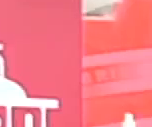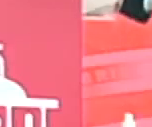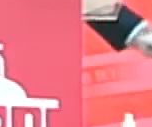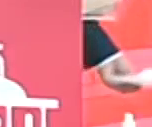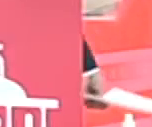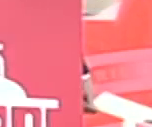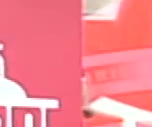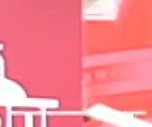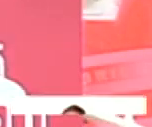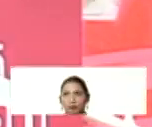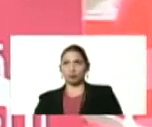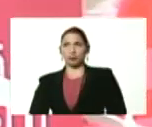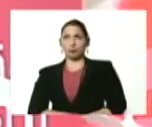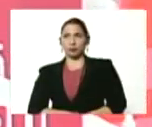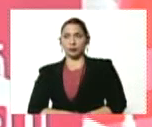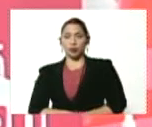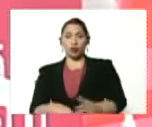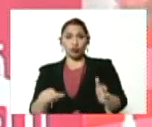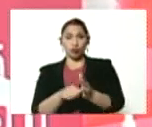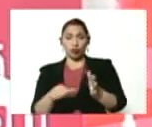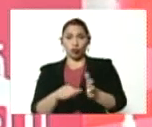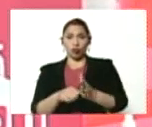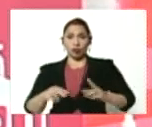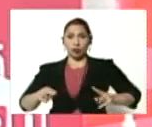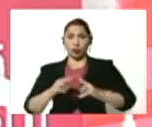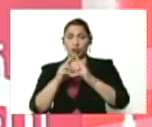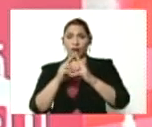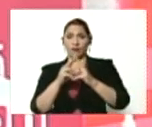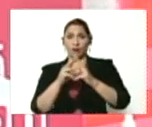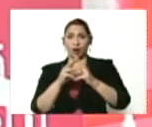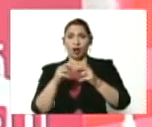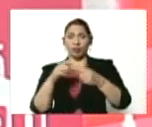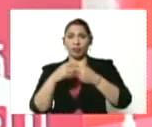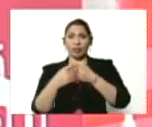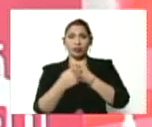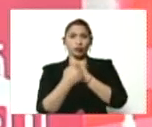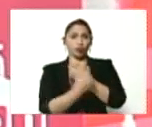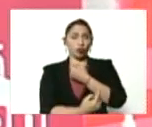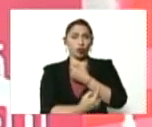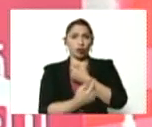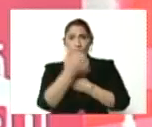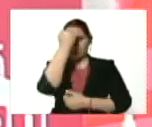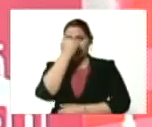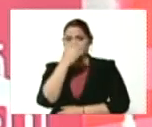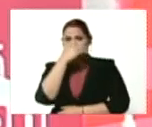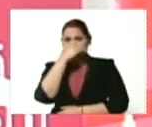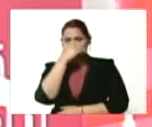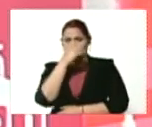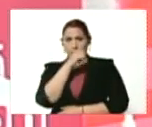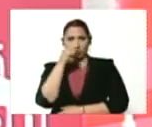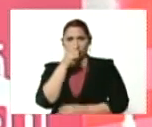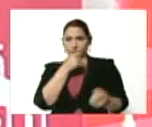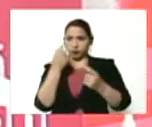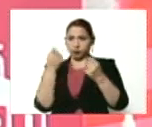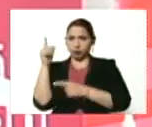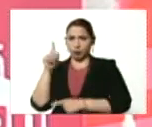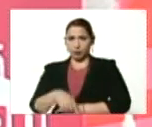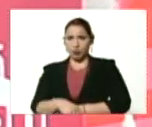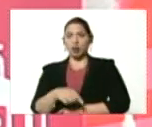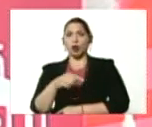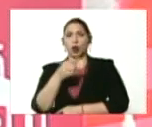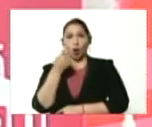se encontraban desertores, narcotraficantes, homicidas, incluido ese señor Fred Mavares,